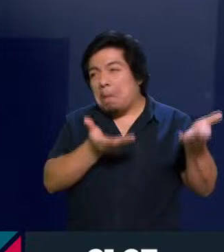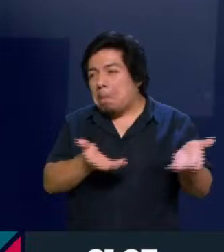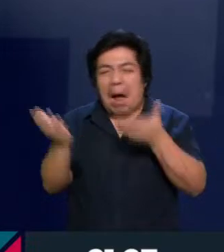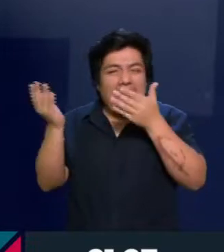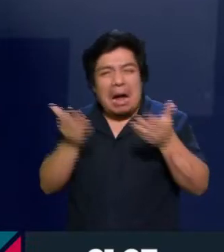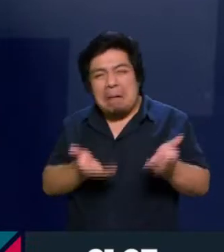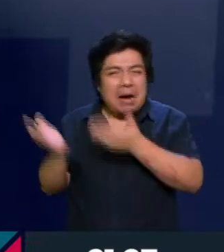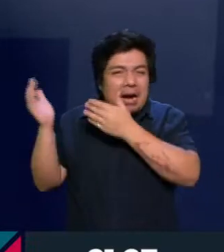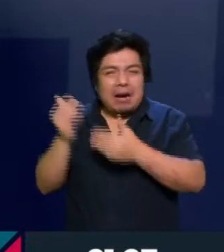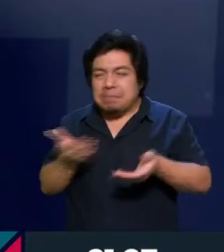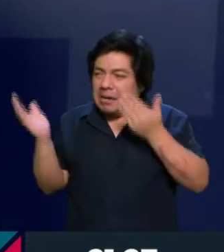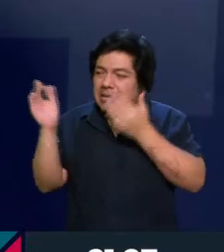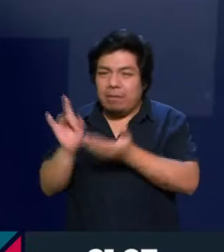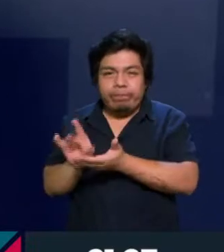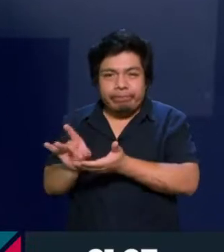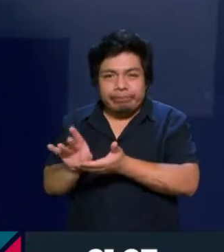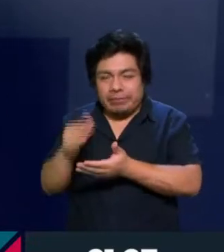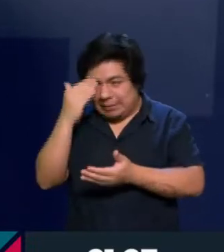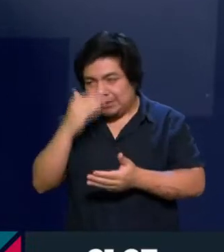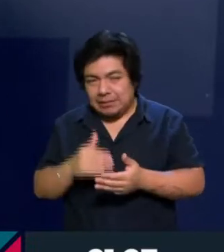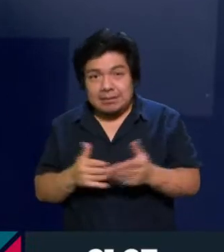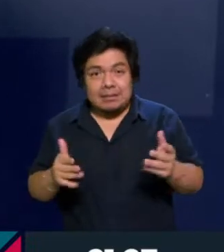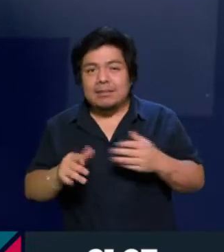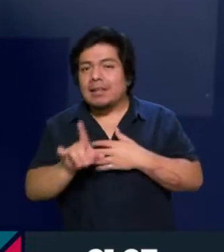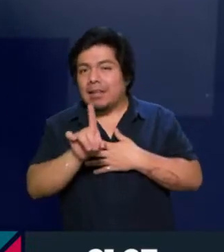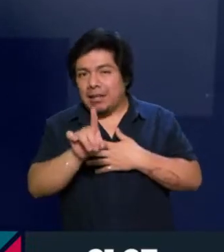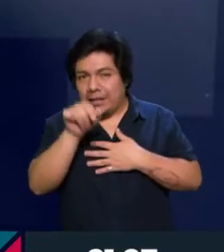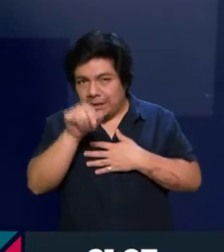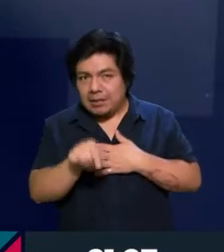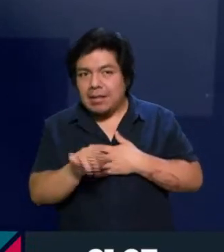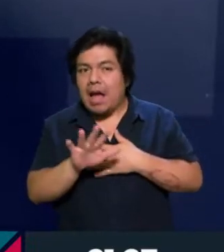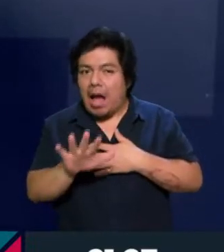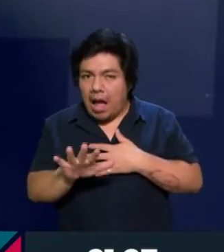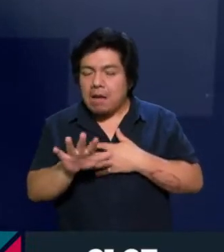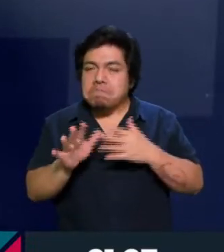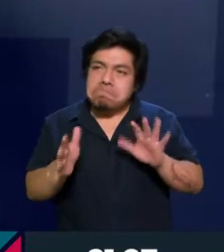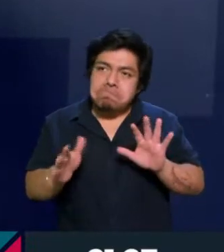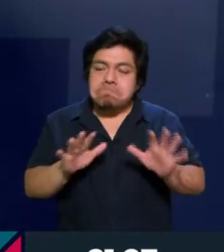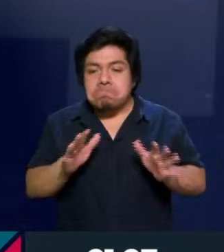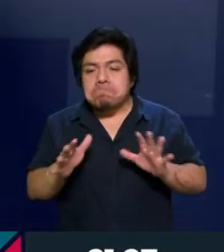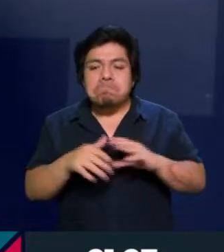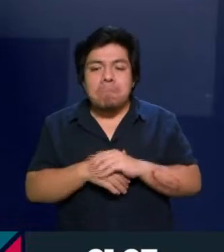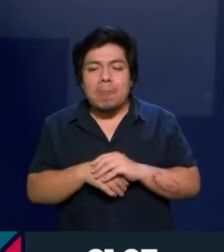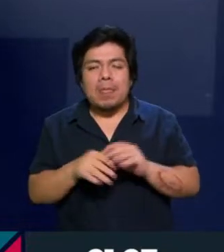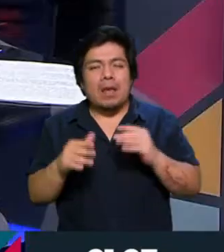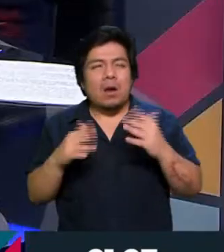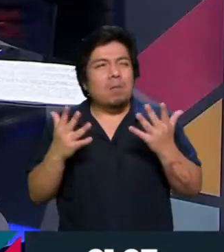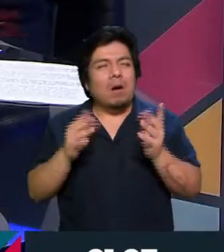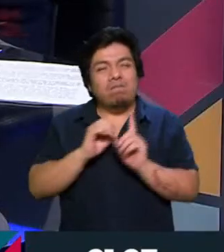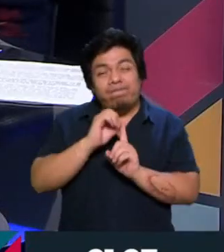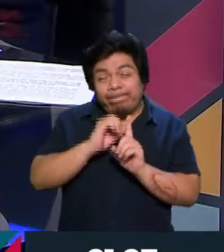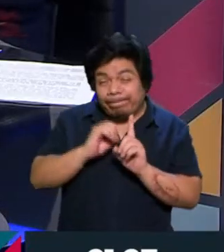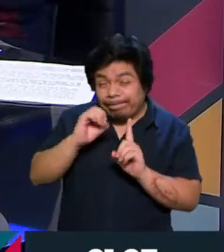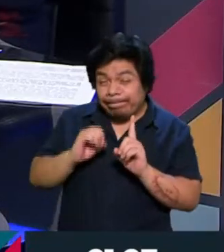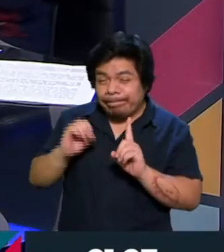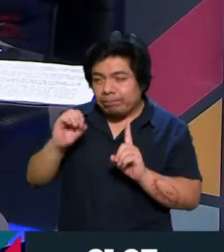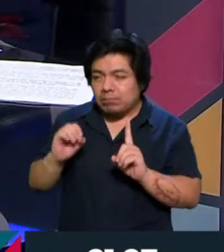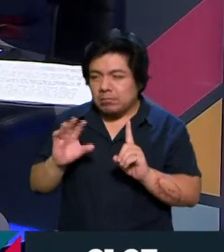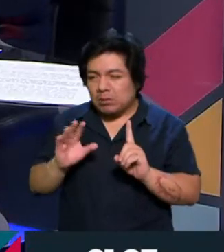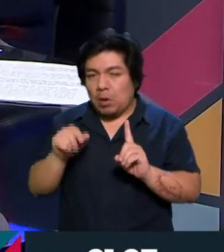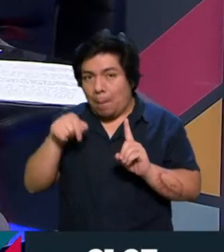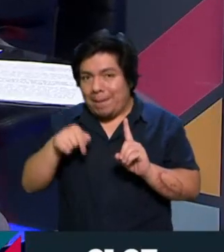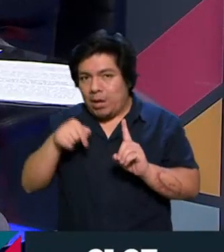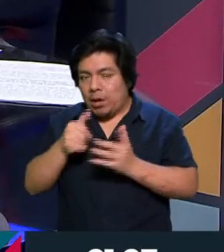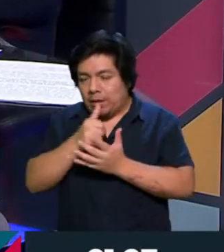aquí lo hemos estado informando, pero que también ya están empezando, pues no a generar caos, pero sí a lo mejor problema aquí en